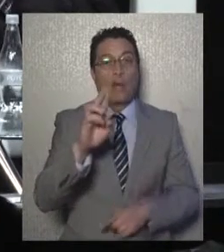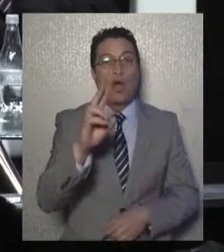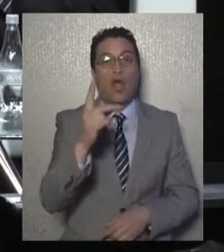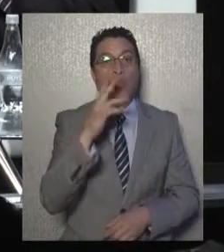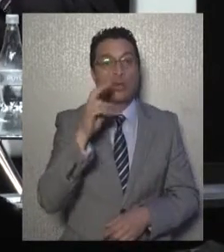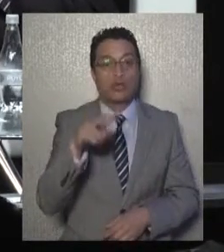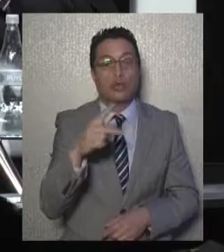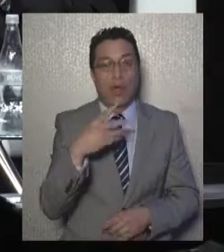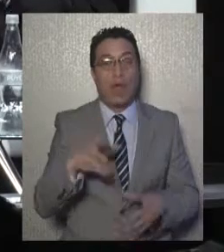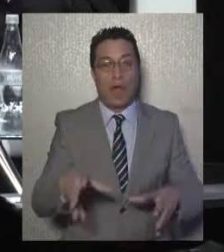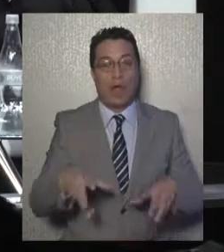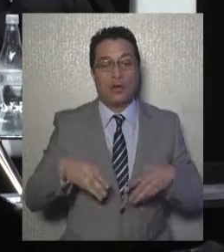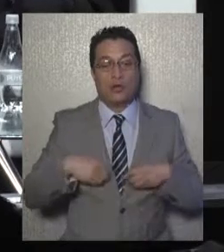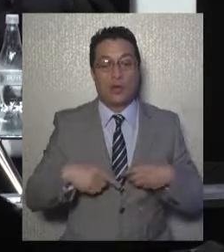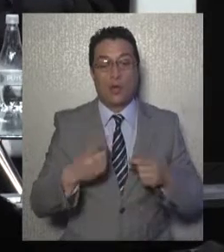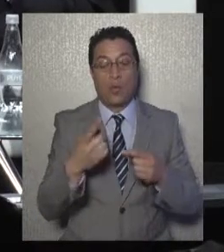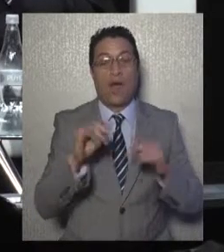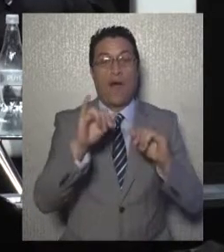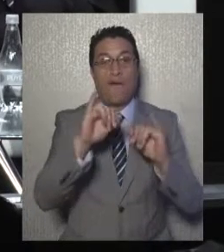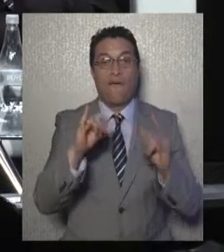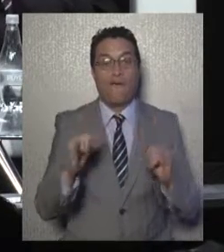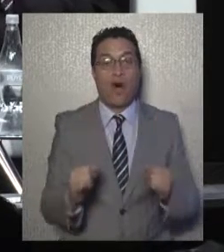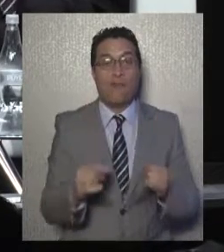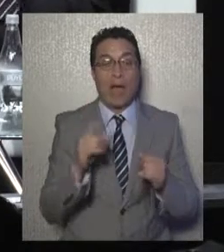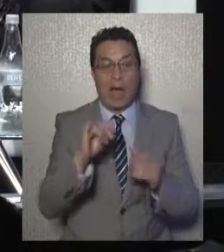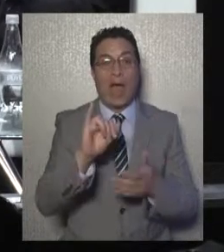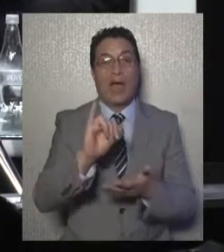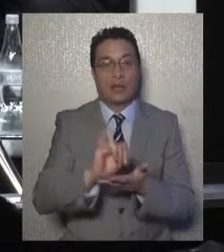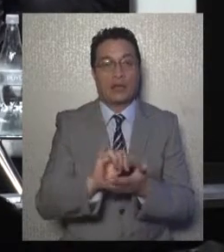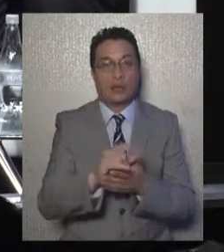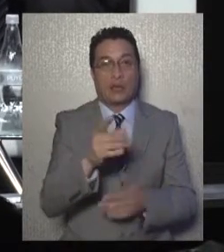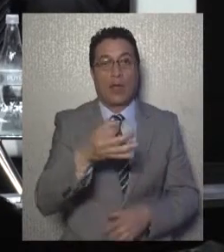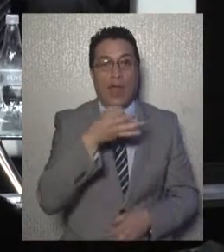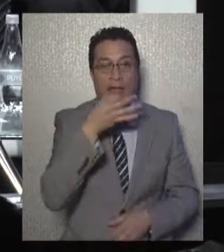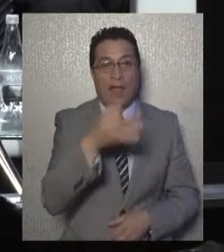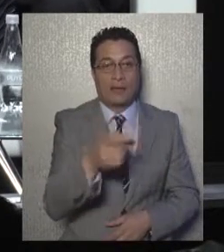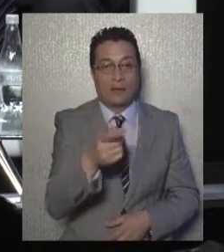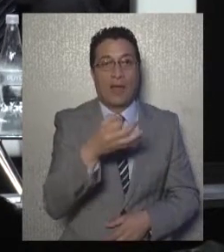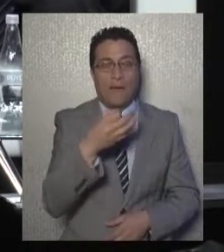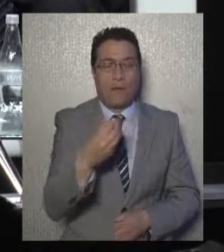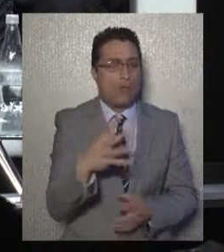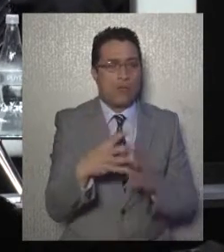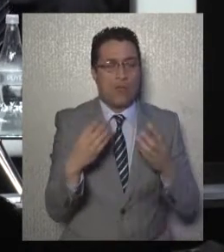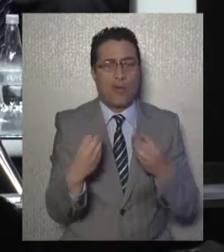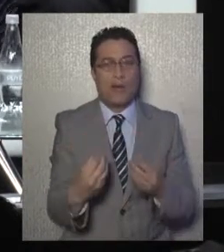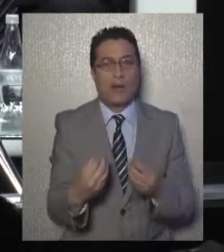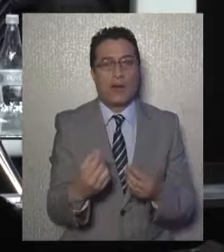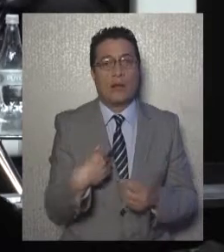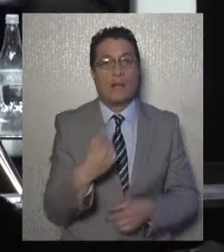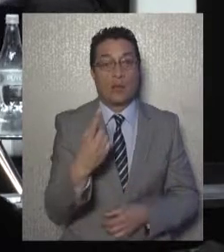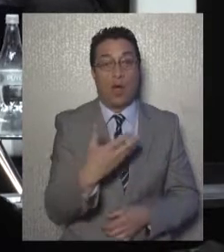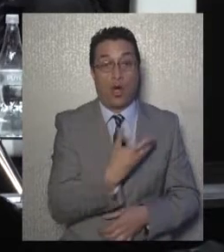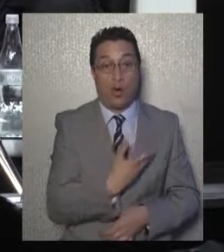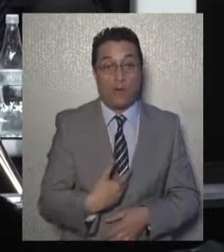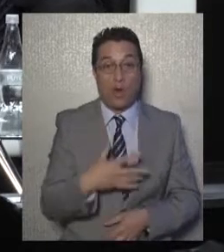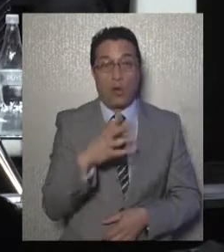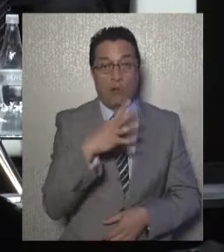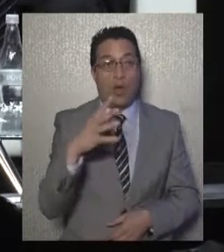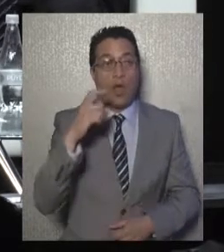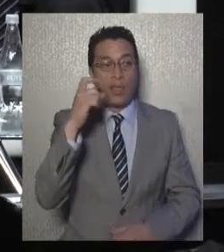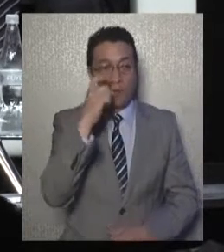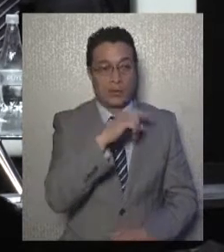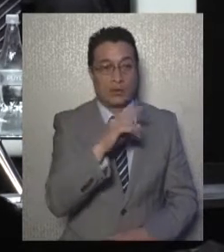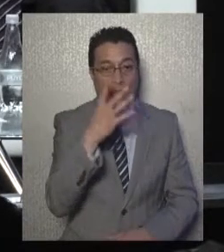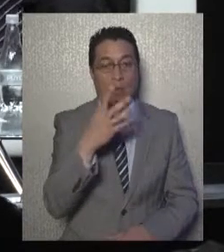asumirlo de una manera institucional. Lo decía Eduardo, yo creo que lo enfatizó muy bien. Porque para un gobierno es re difícil. Imagínense para un